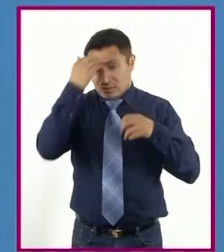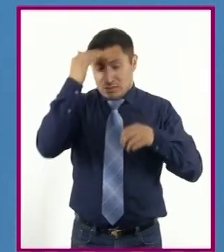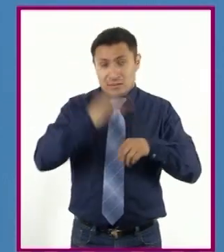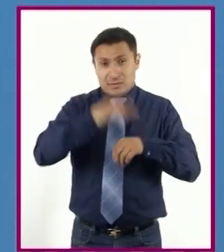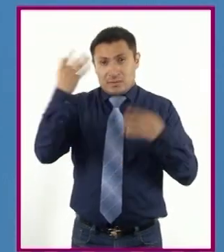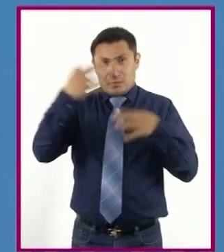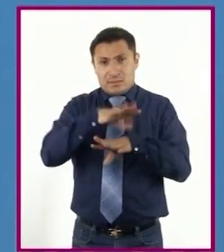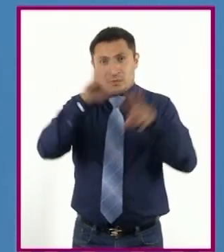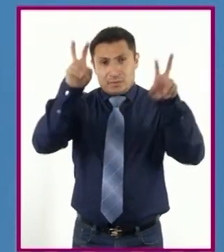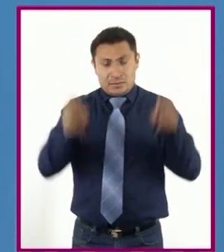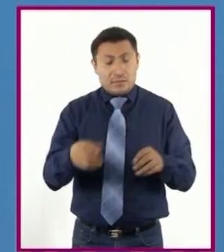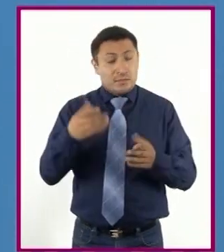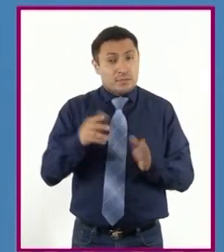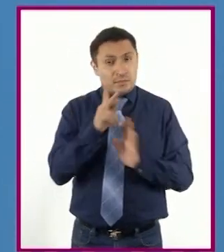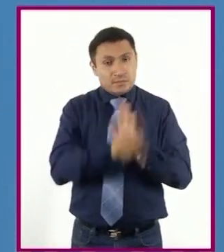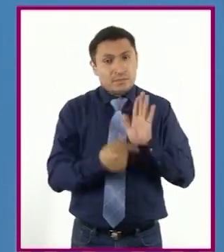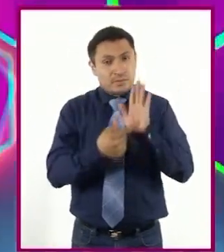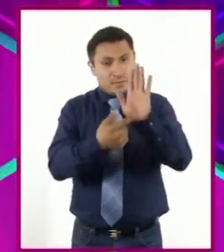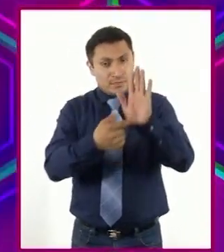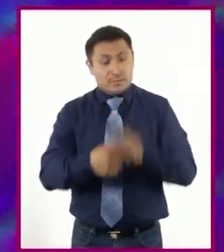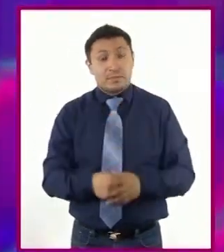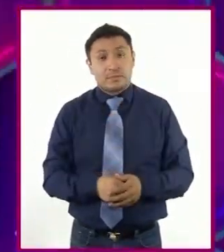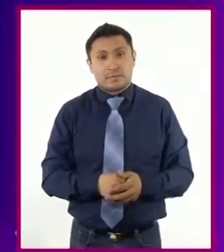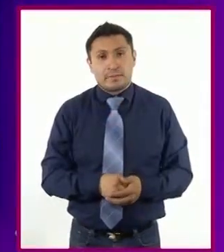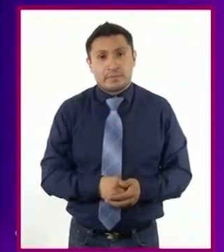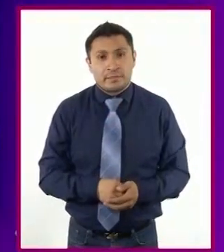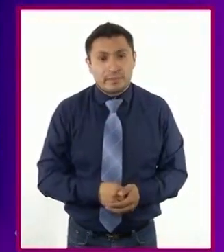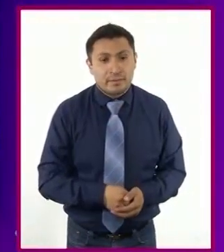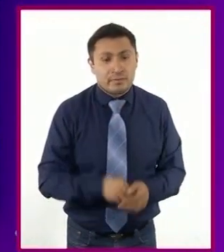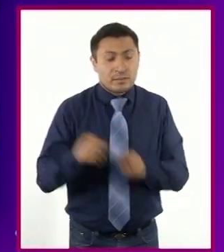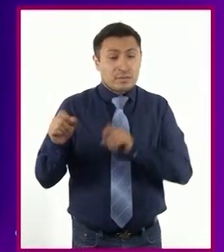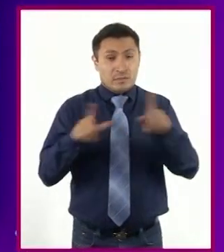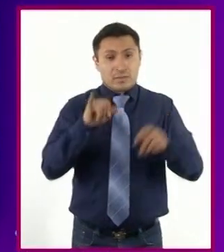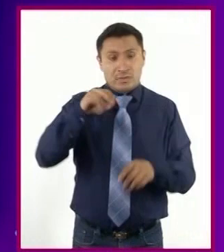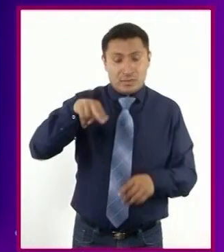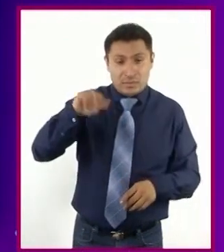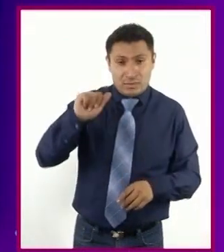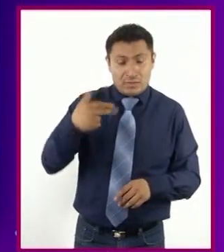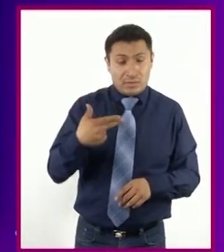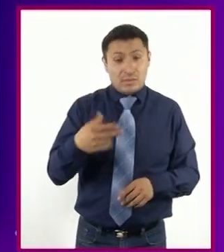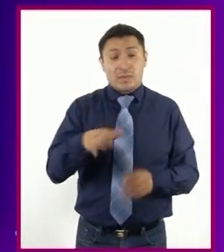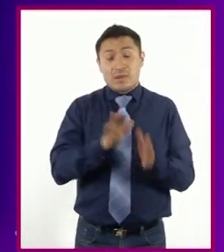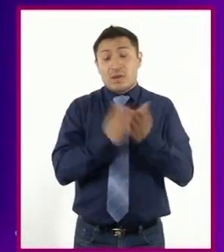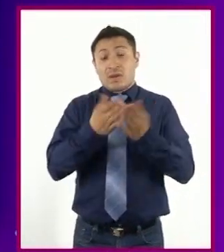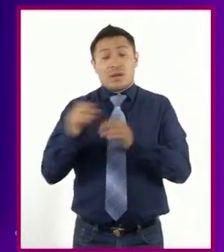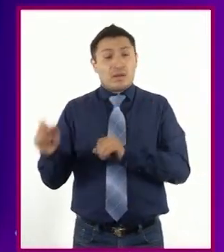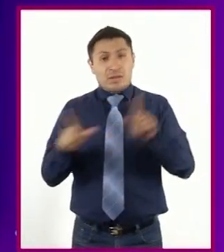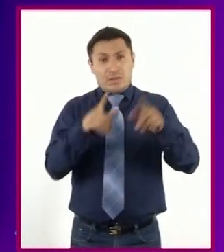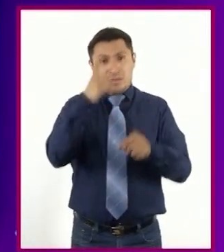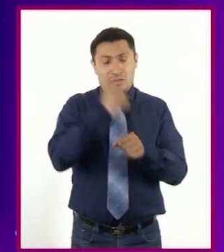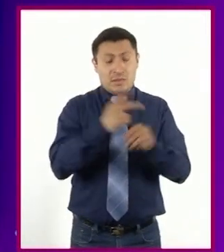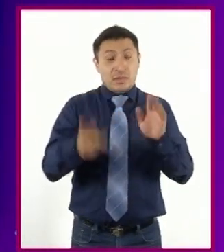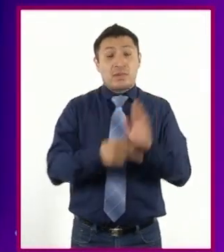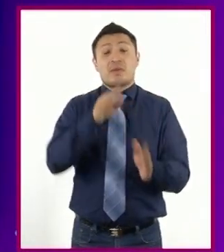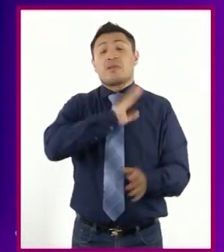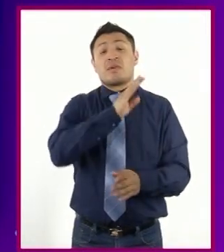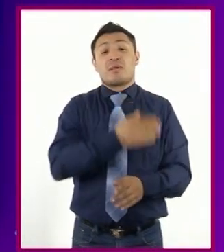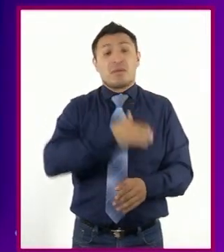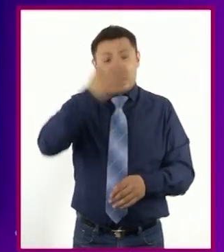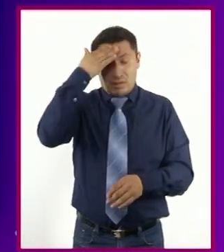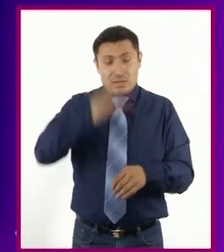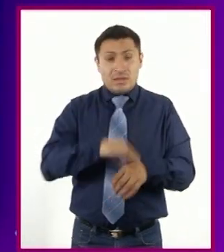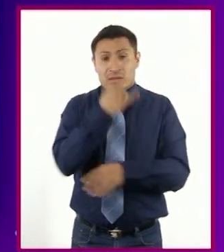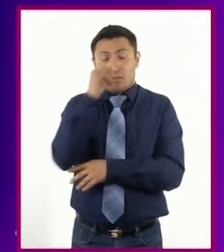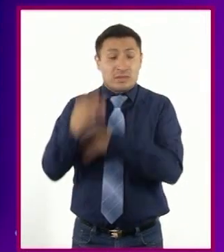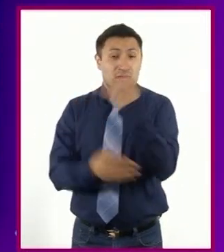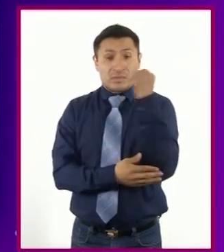del tema a través del siguiente video. Publicado por el INAH, un libro da a conocer por primera vez en español las memorias del jardinero